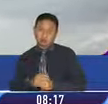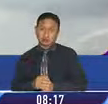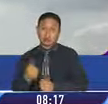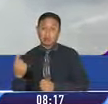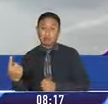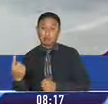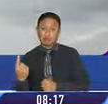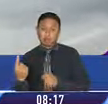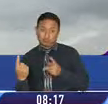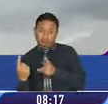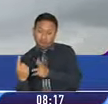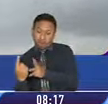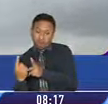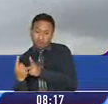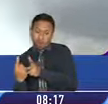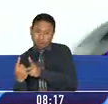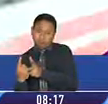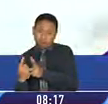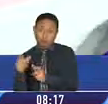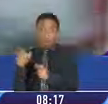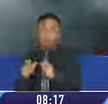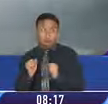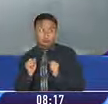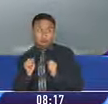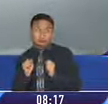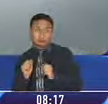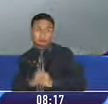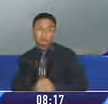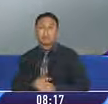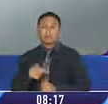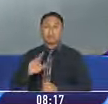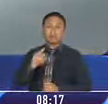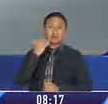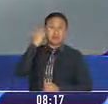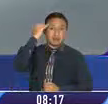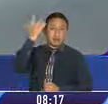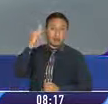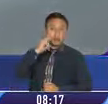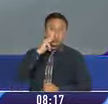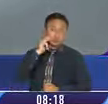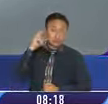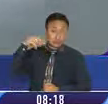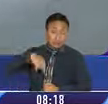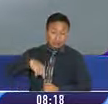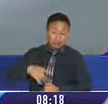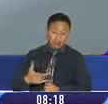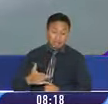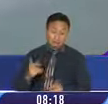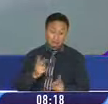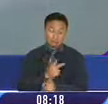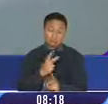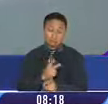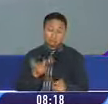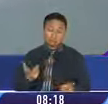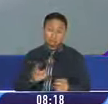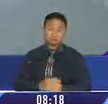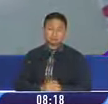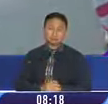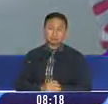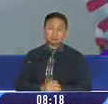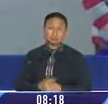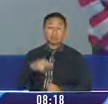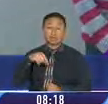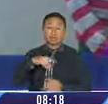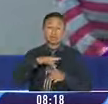como atropellando a las personas de la tercera edad o a los niños que caminan por la vereda. Entonces, un alto